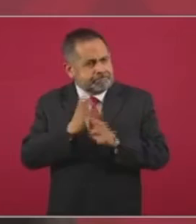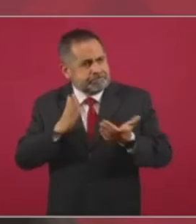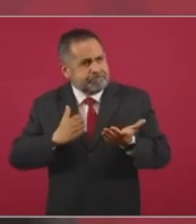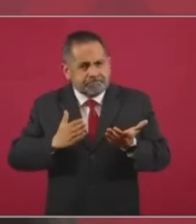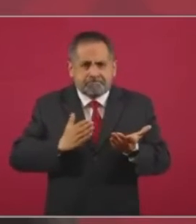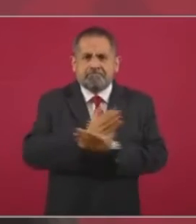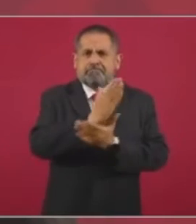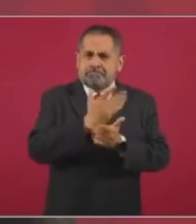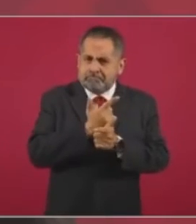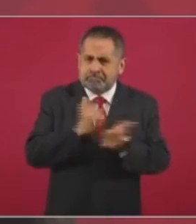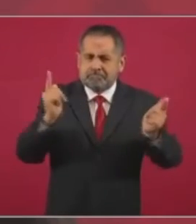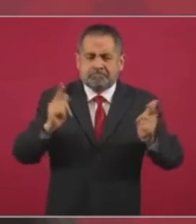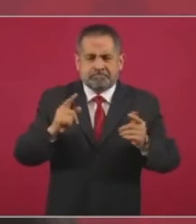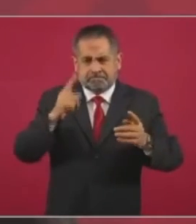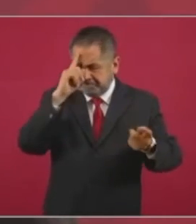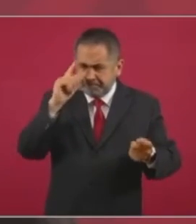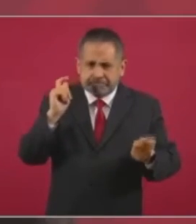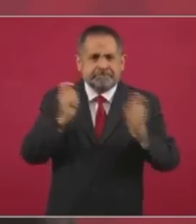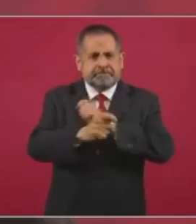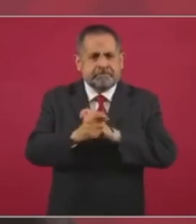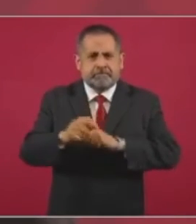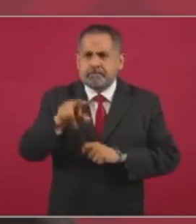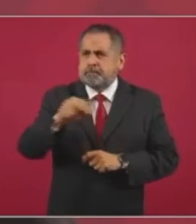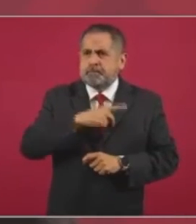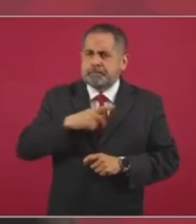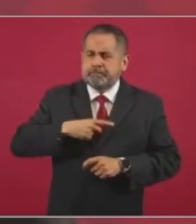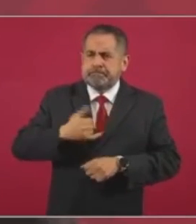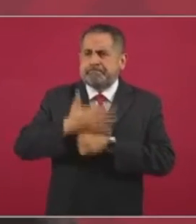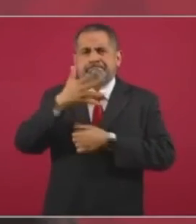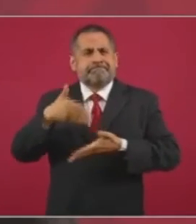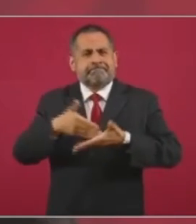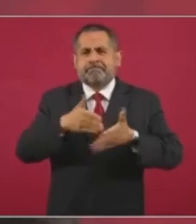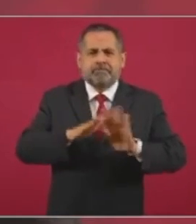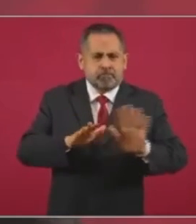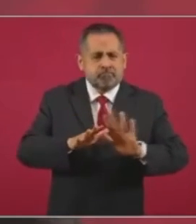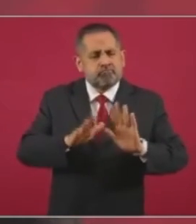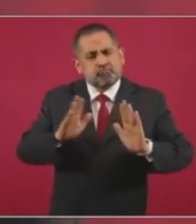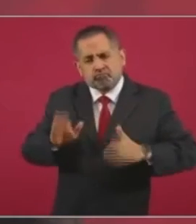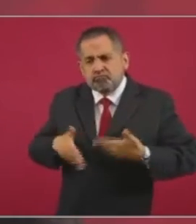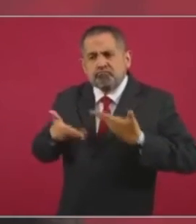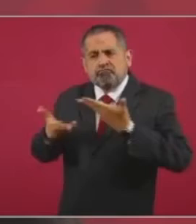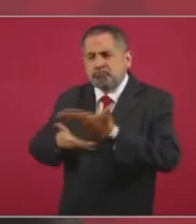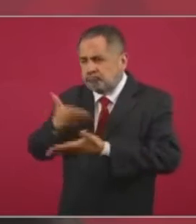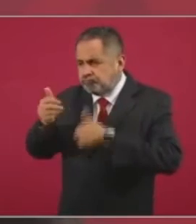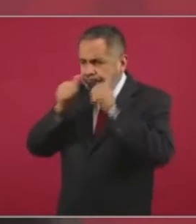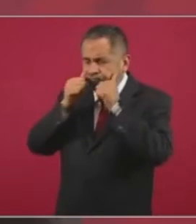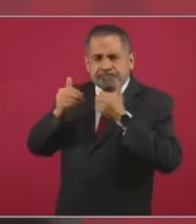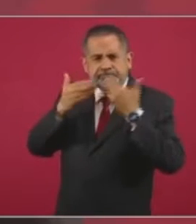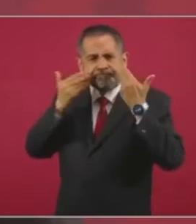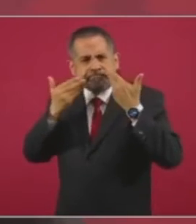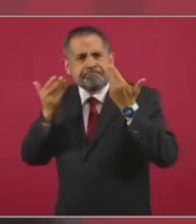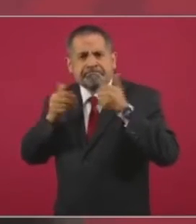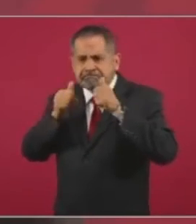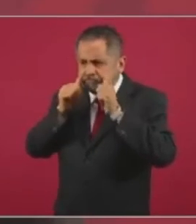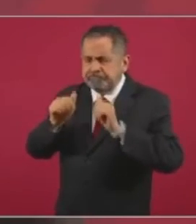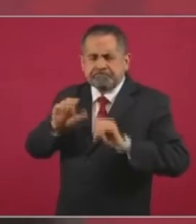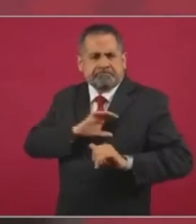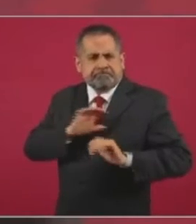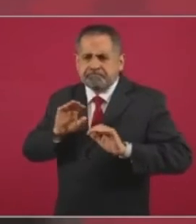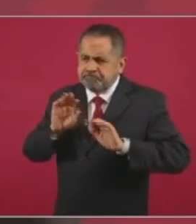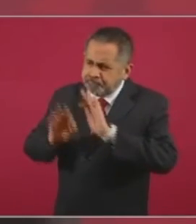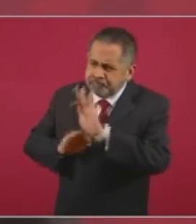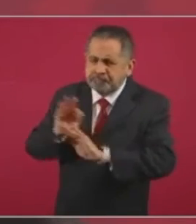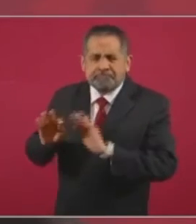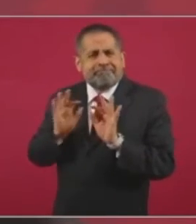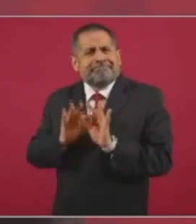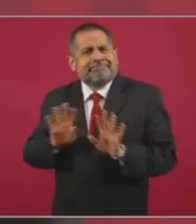global, poder cambiar y hacer servicios que sean realmente amigables, adecuados, accesibles, pero